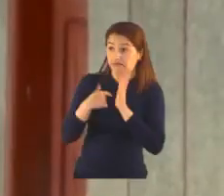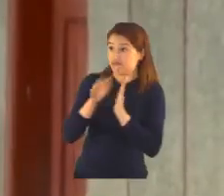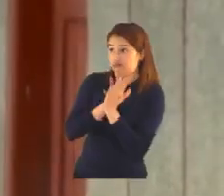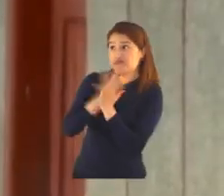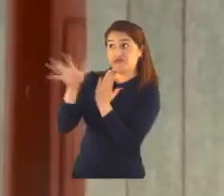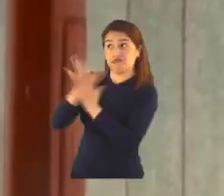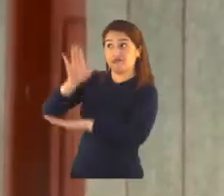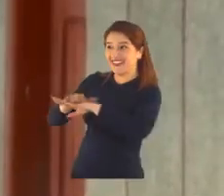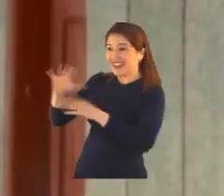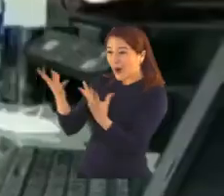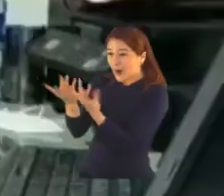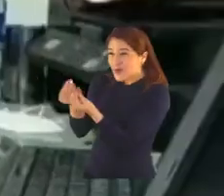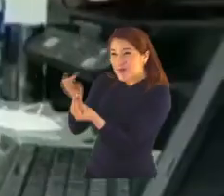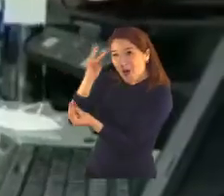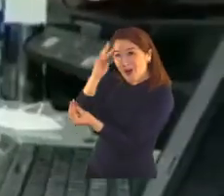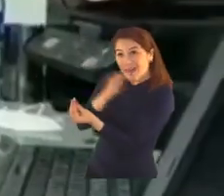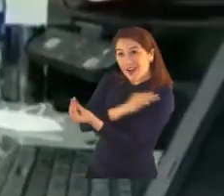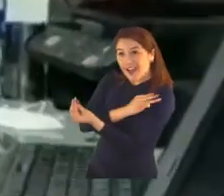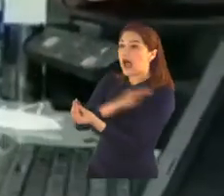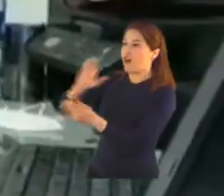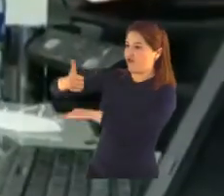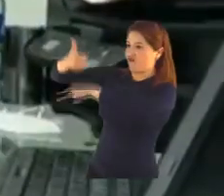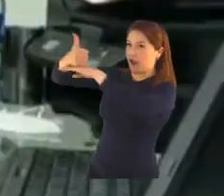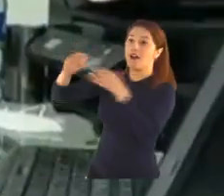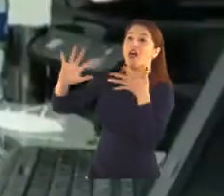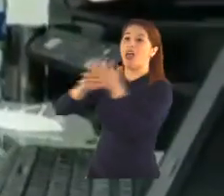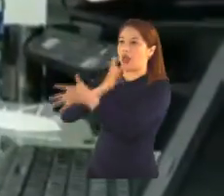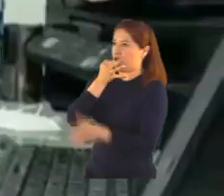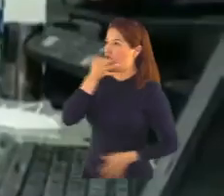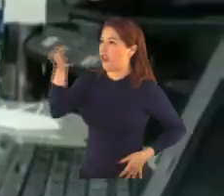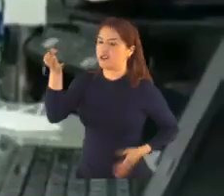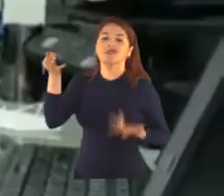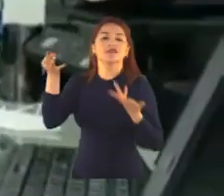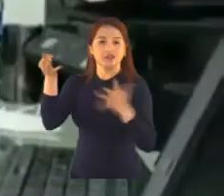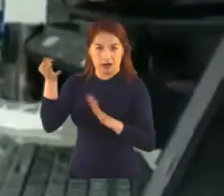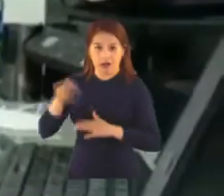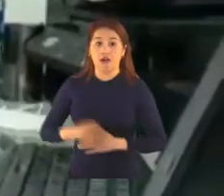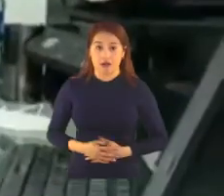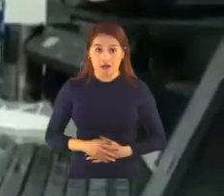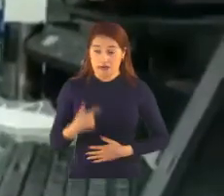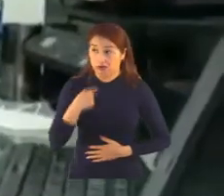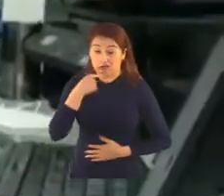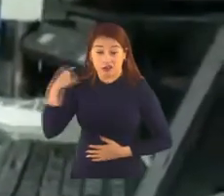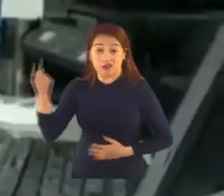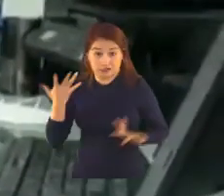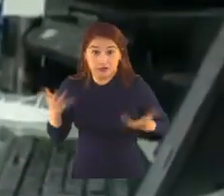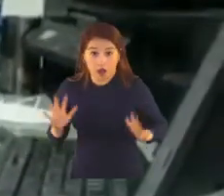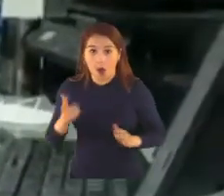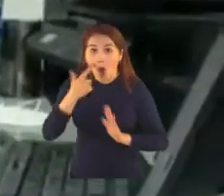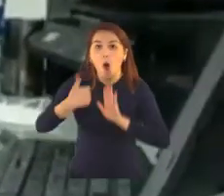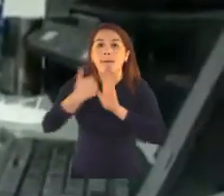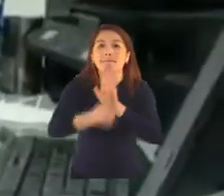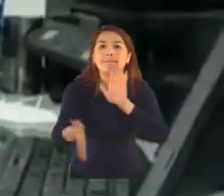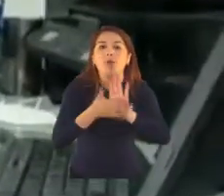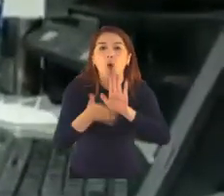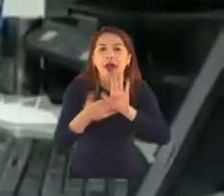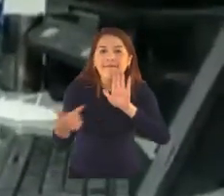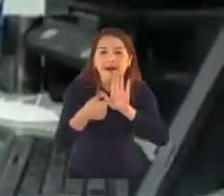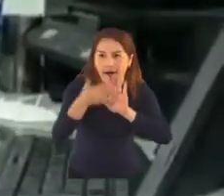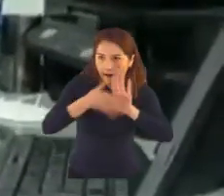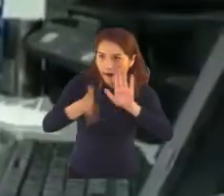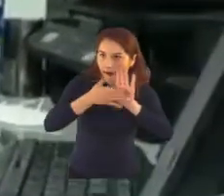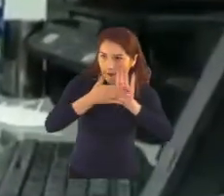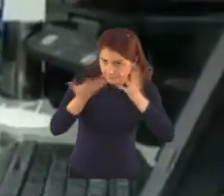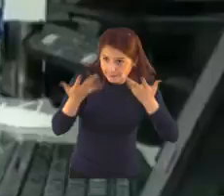operativo de ese batallón. Contesta, después de yo exponerle con argumentos y con las pruebas periciales